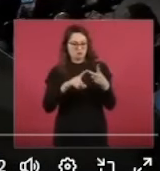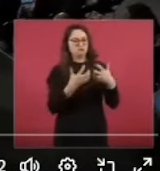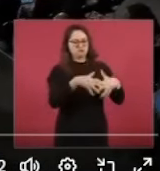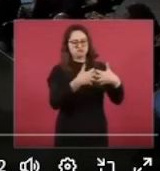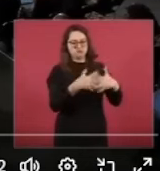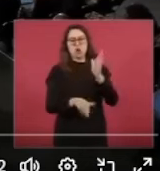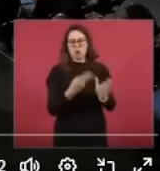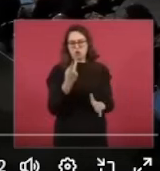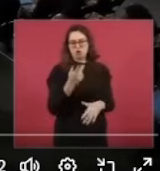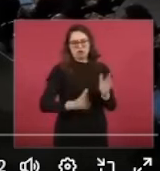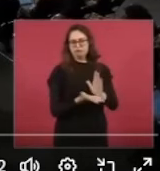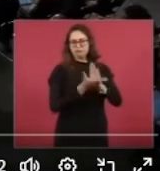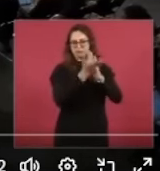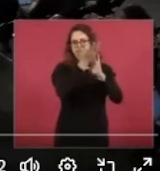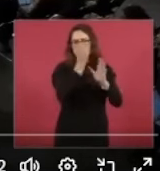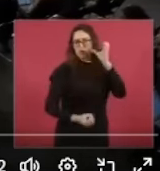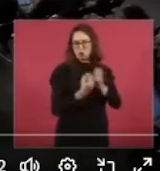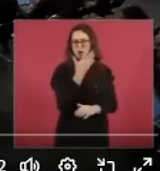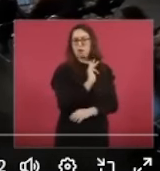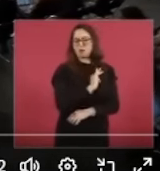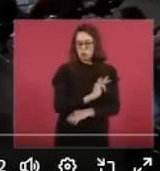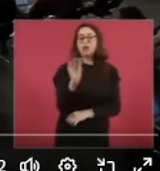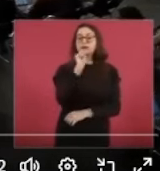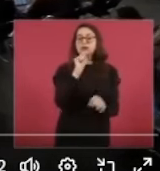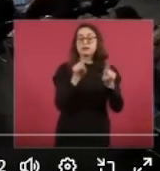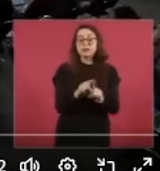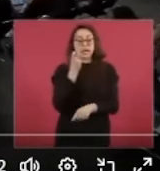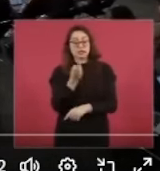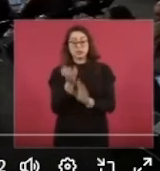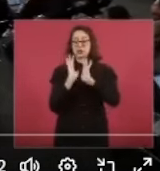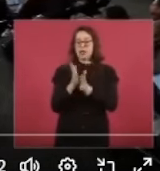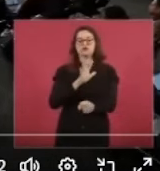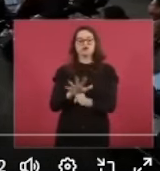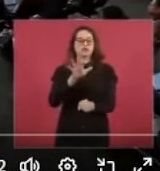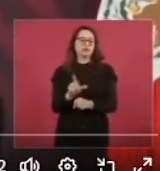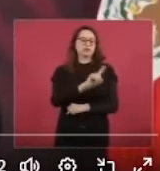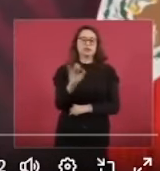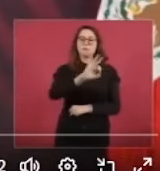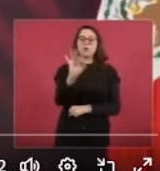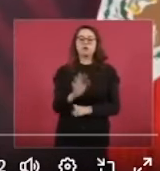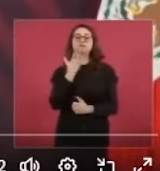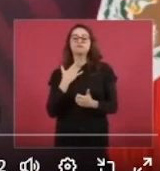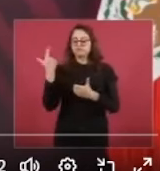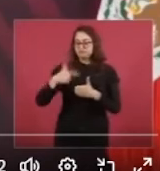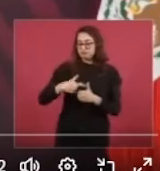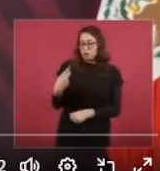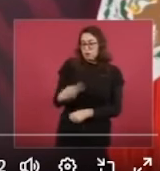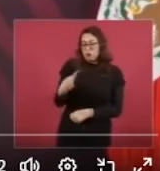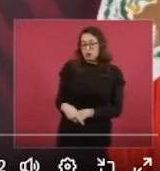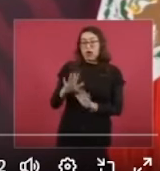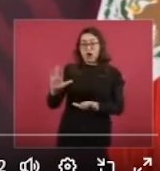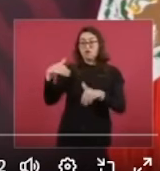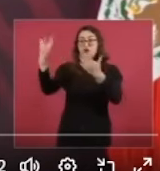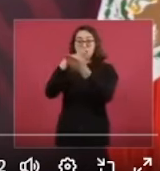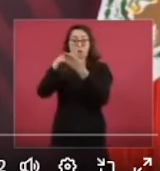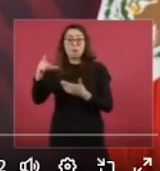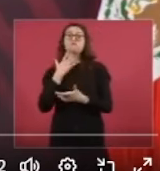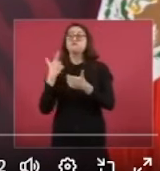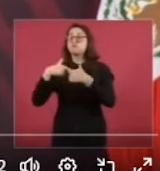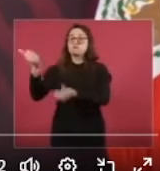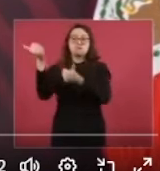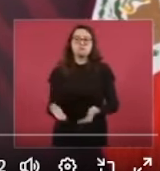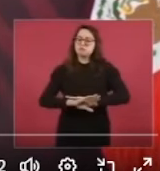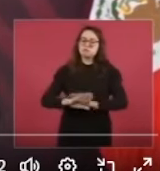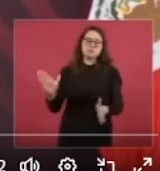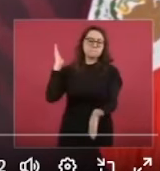una más ya con eso se resuelve el problema ya no se compra combustible